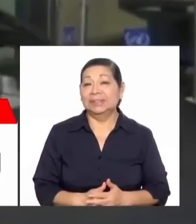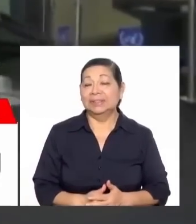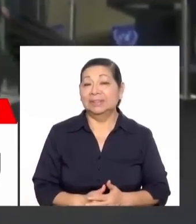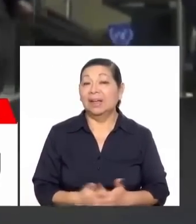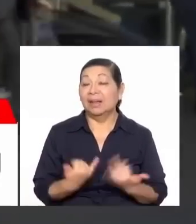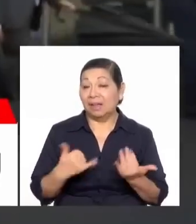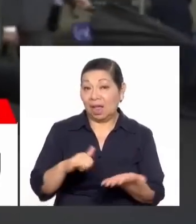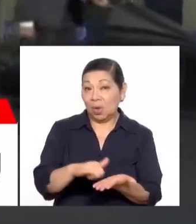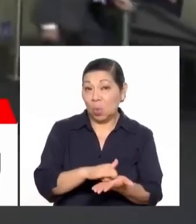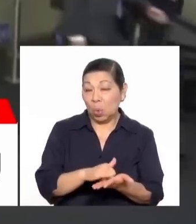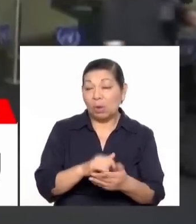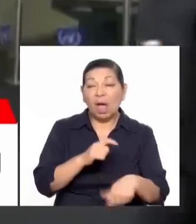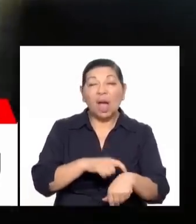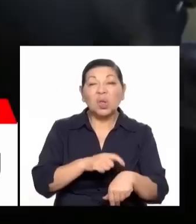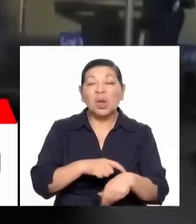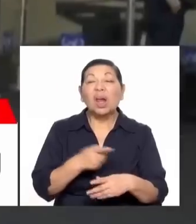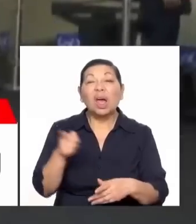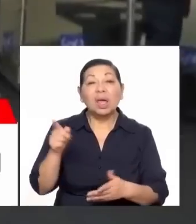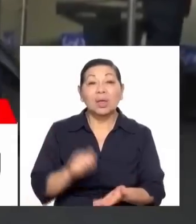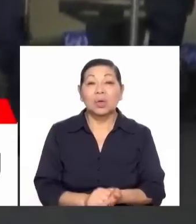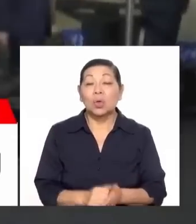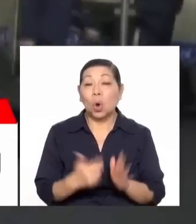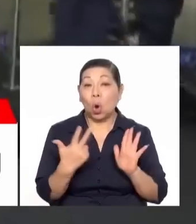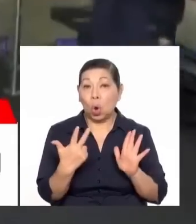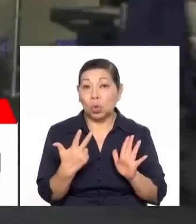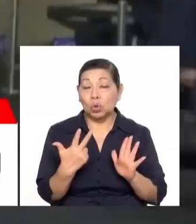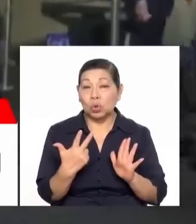Nueva York son exactamente las